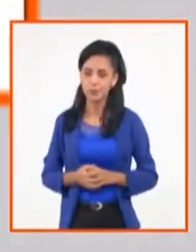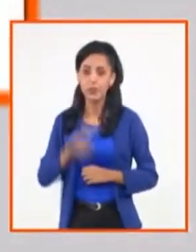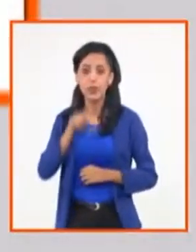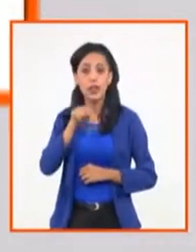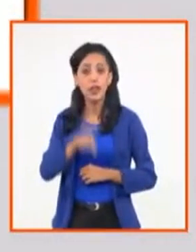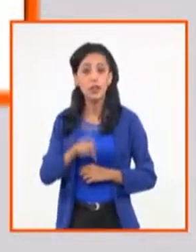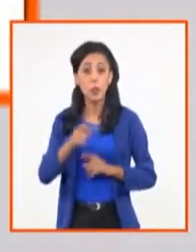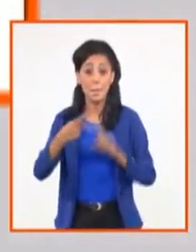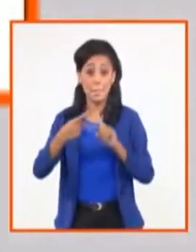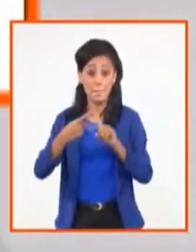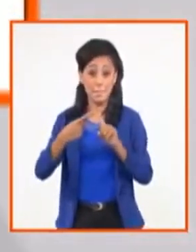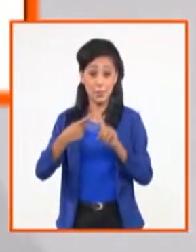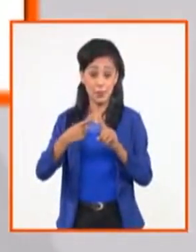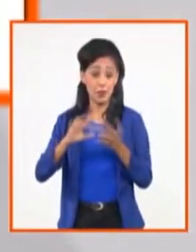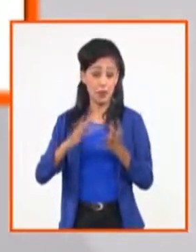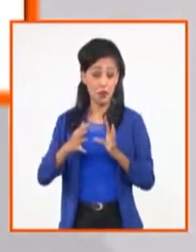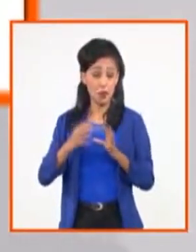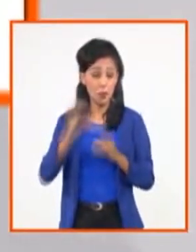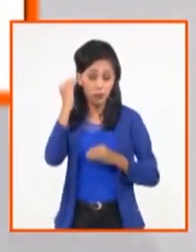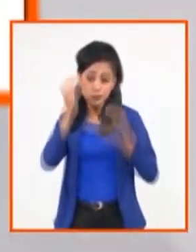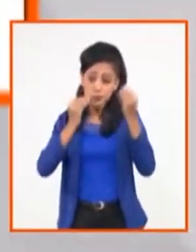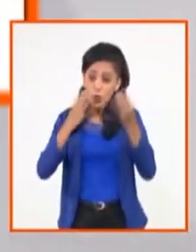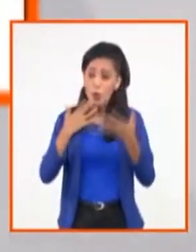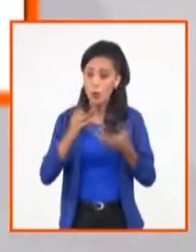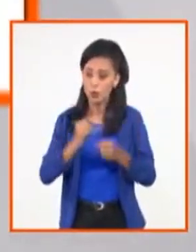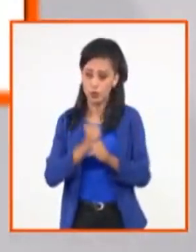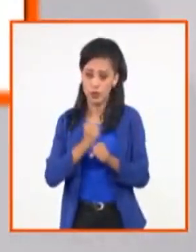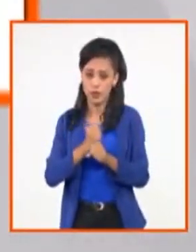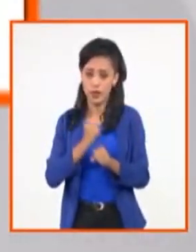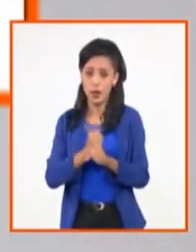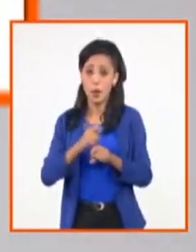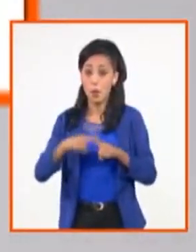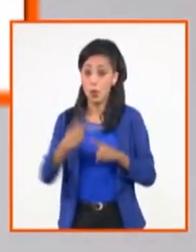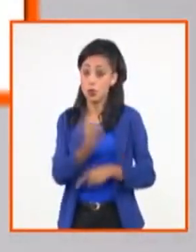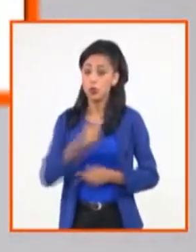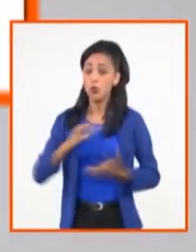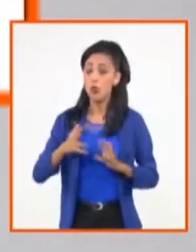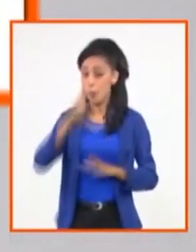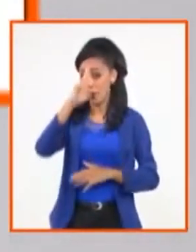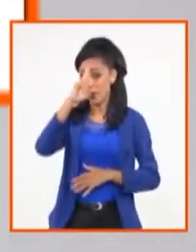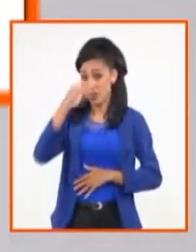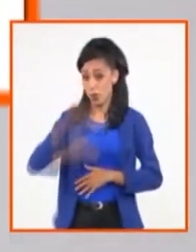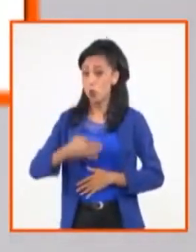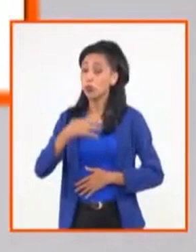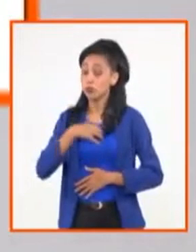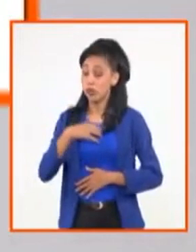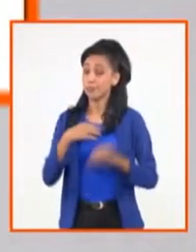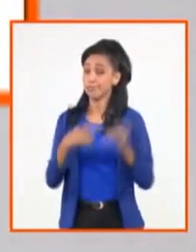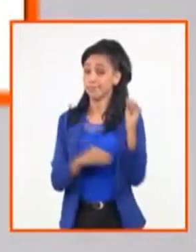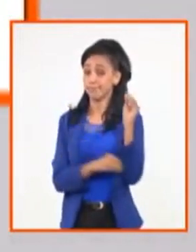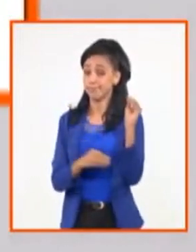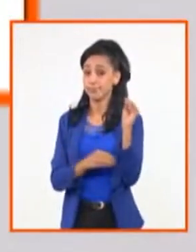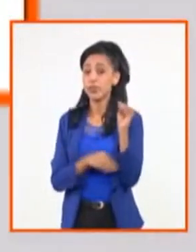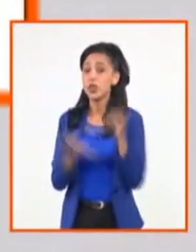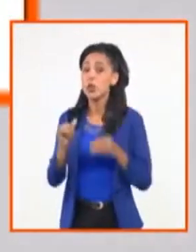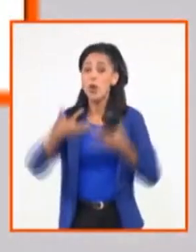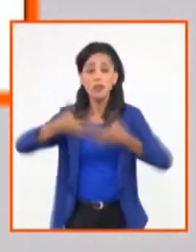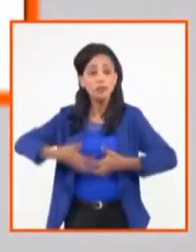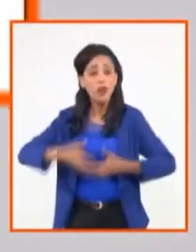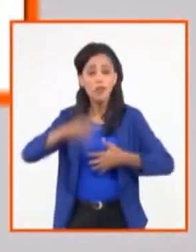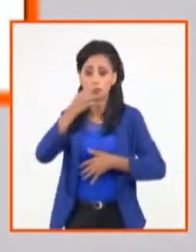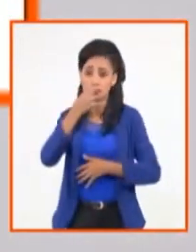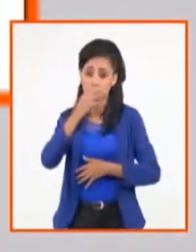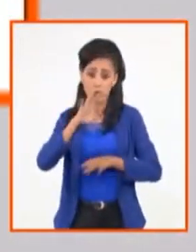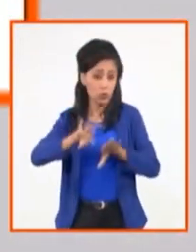lugar porque Cuba tiene un sistema nacional de salud con las fortalezas que tiene y porque tiene una industria biofarmacéutica con todas las fortalezas que en todos estos meses